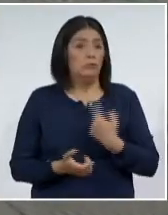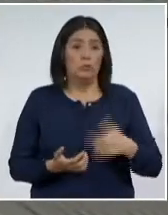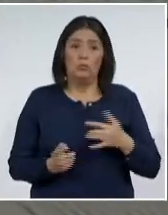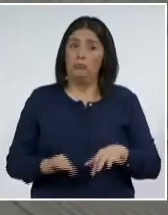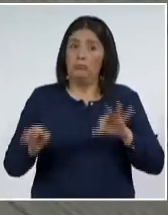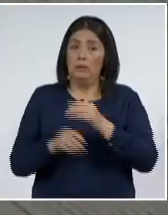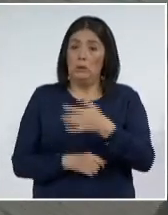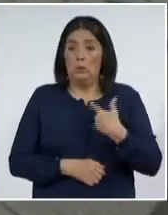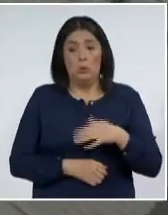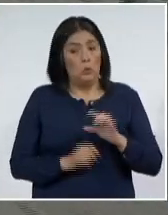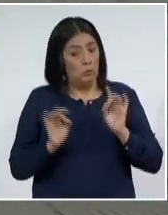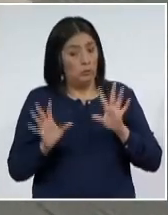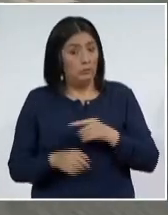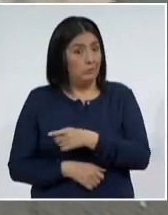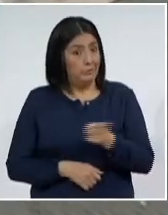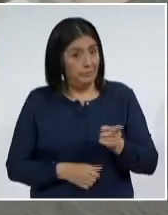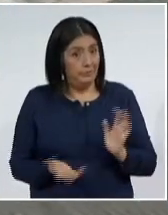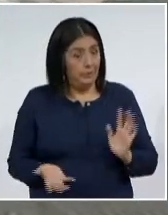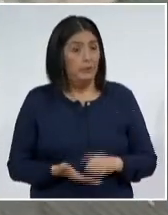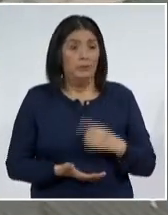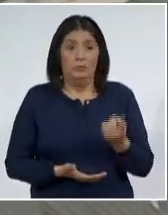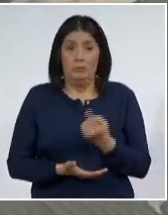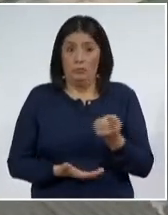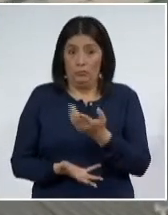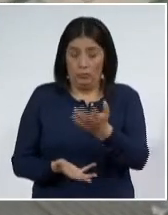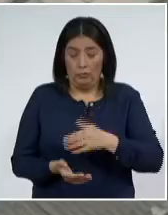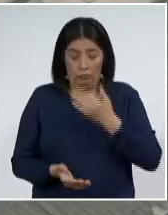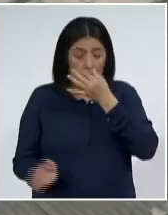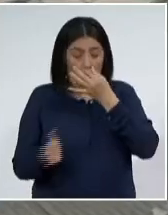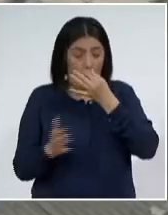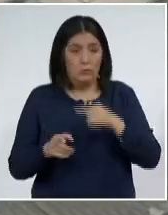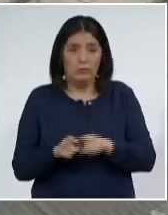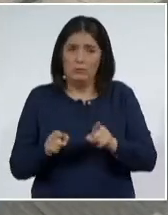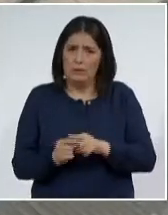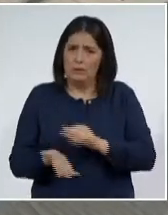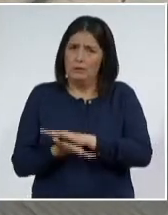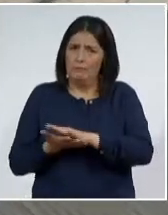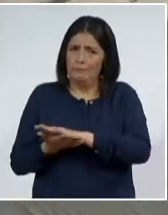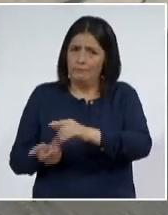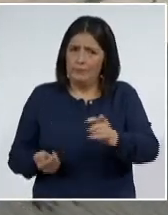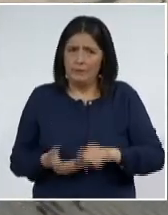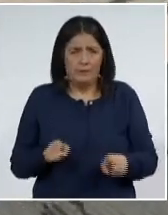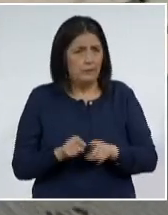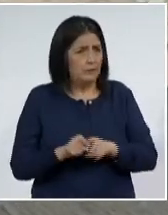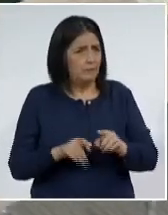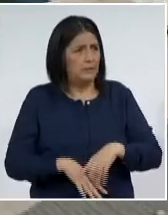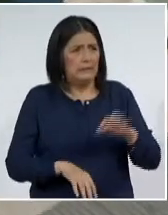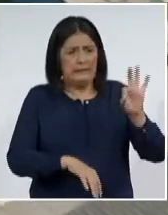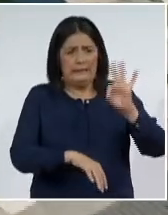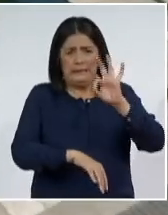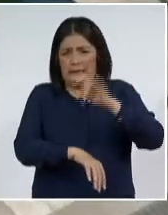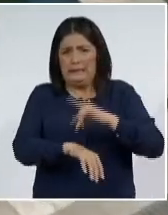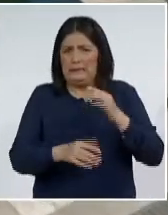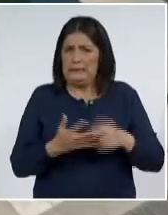es una denuncia grave, porque estamos hablando no solamente de la presencia, digamos, el olor, sino porque es un tema de higiene y seguramente proliferación de insectos que